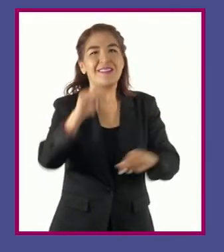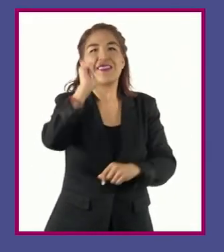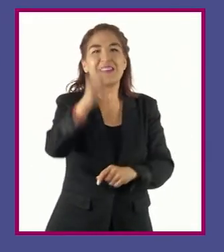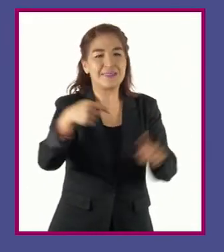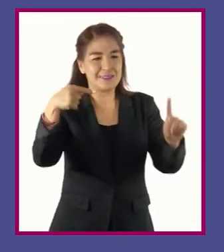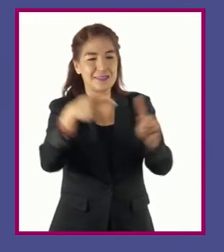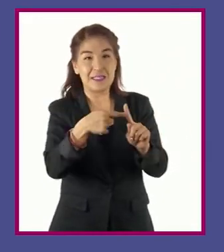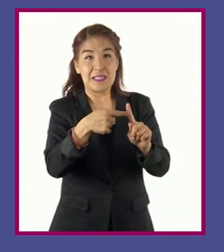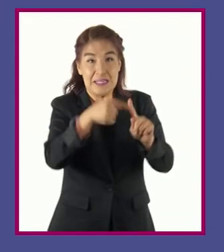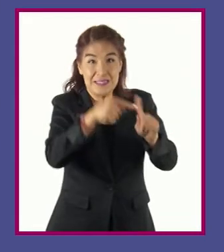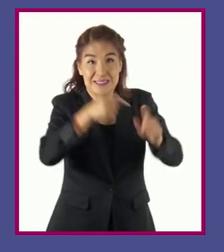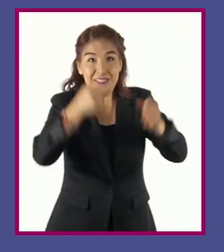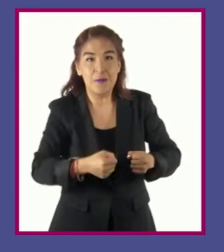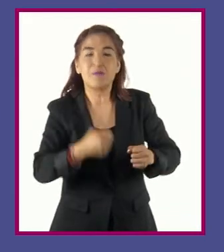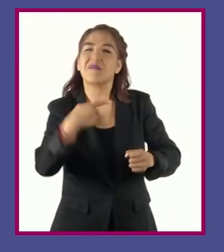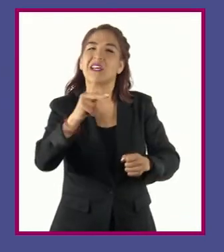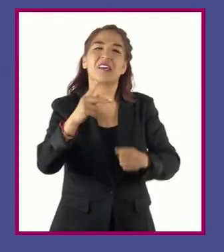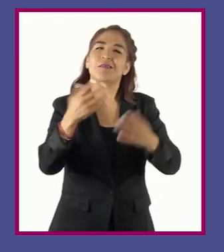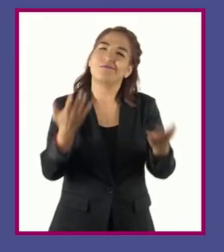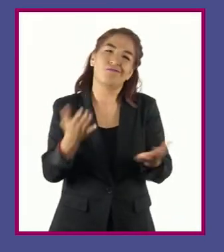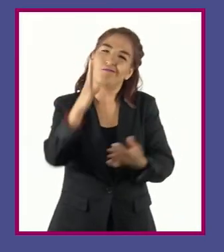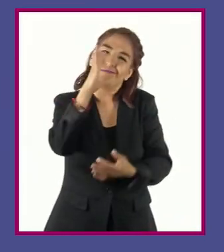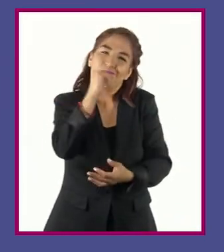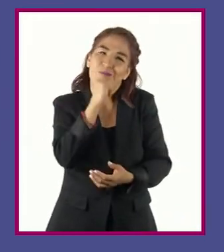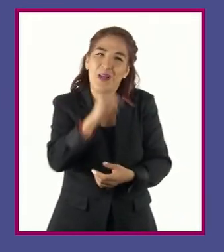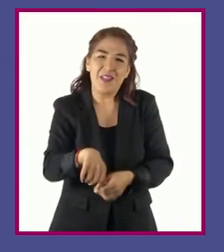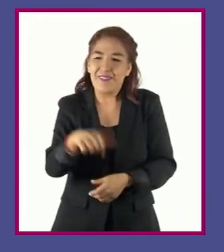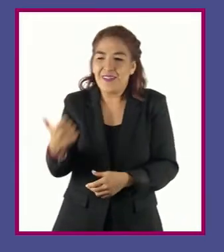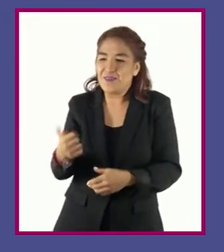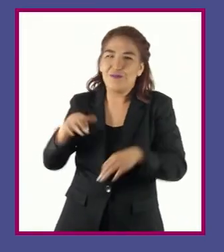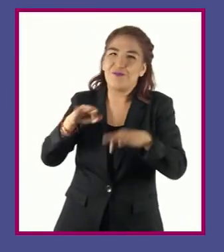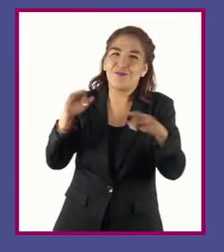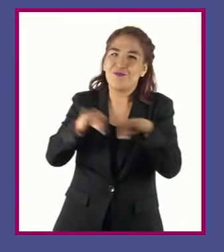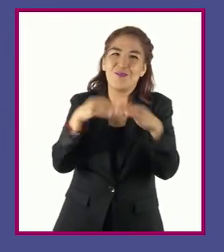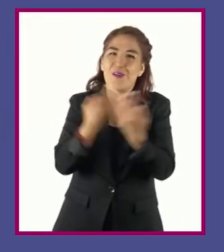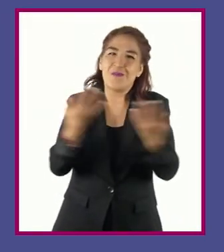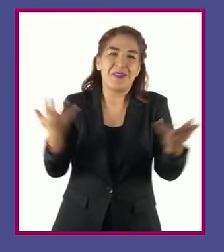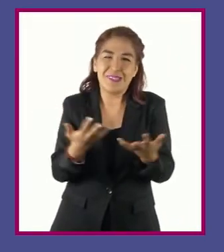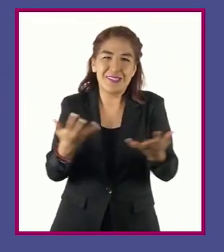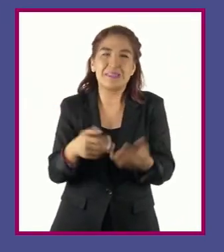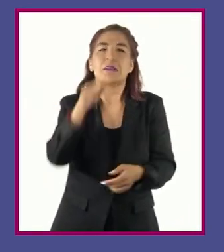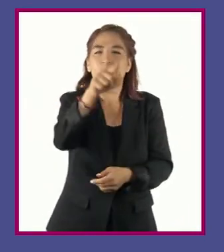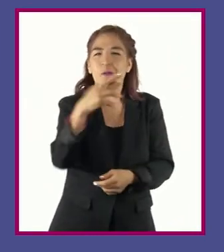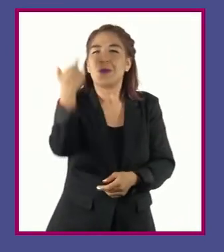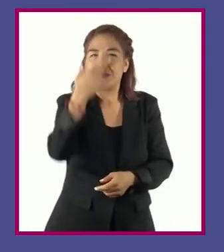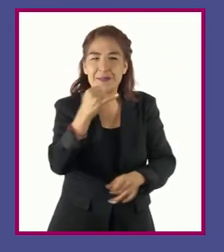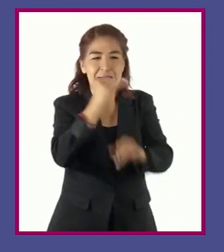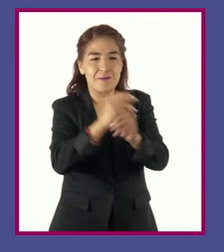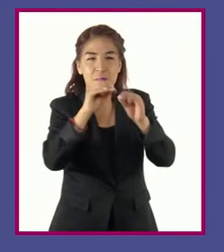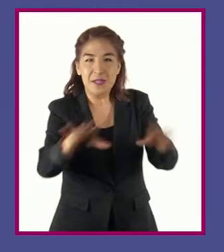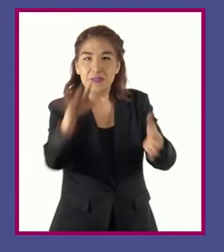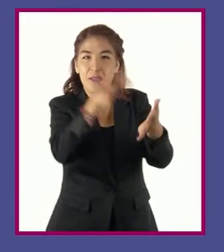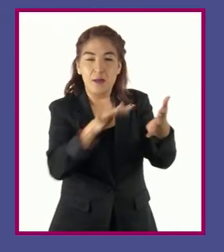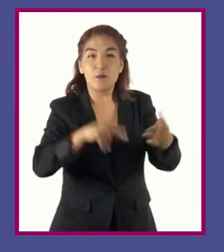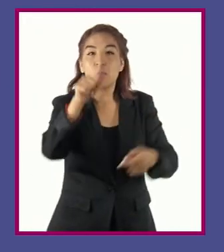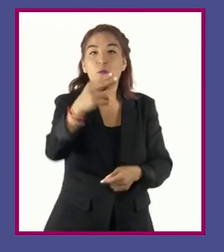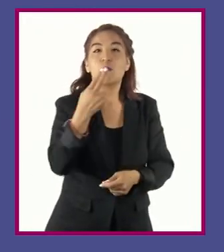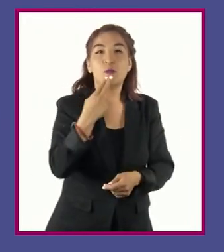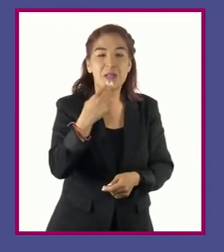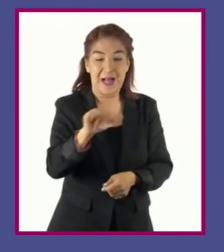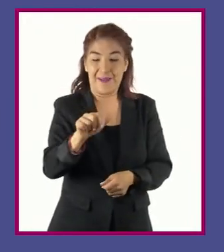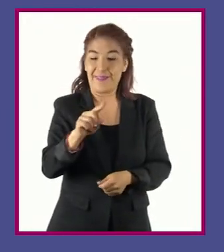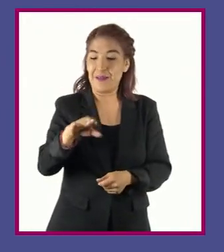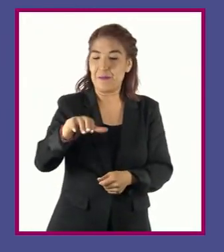es así, pero no puede ser de esta otra manera. Si tú revisas tu texto y cambias el uso de además por el uso de